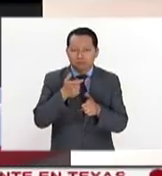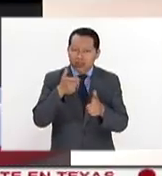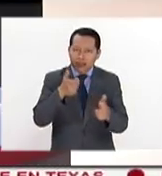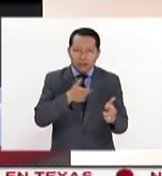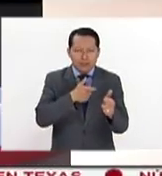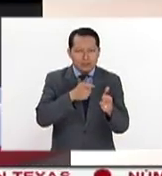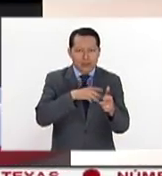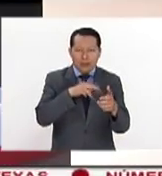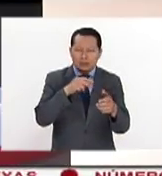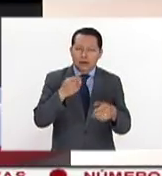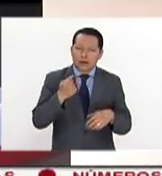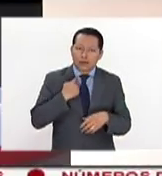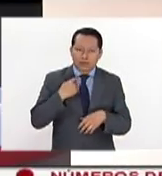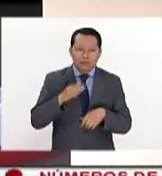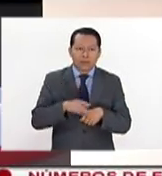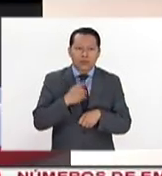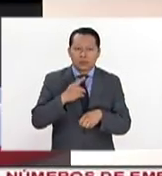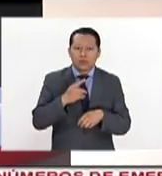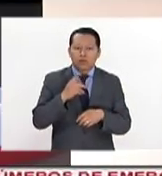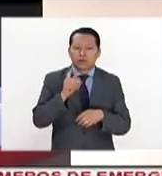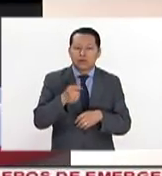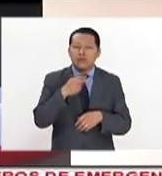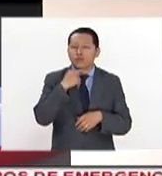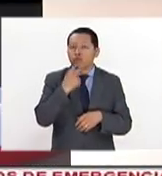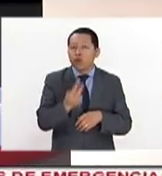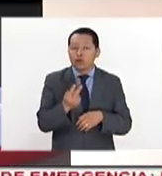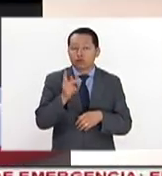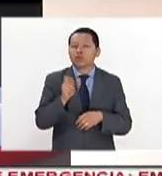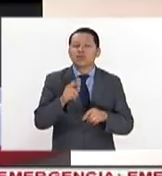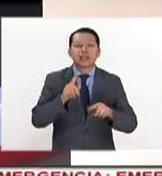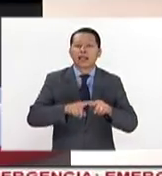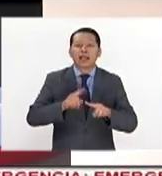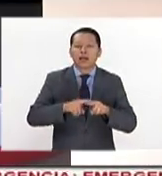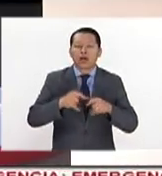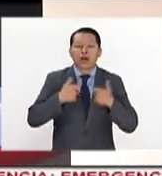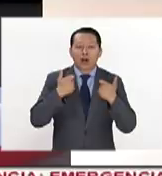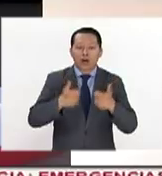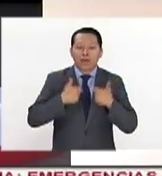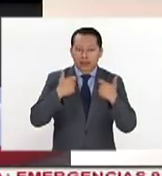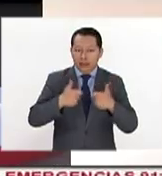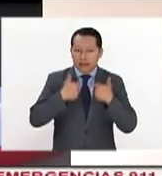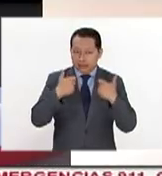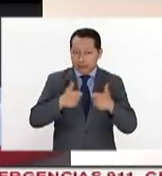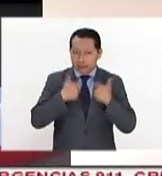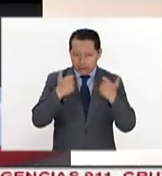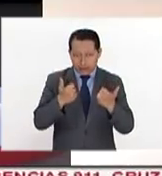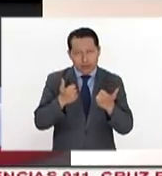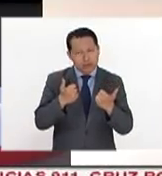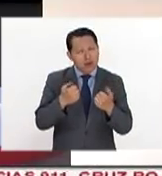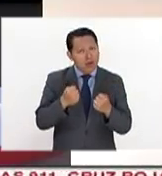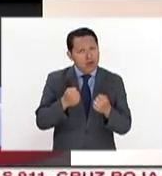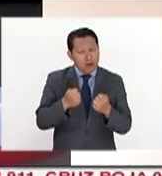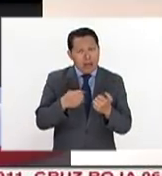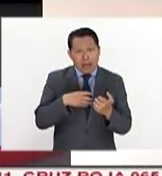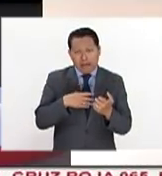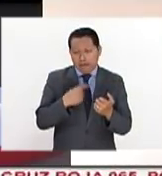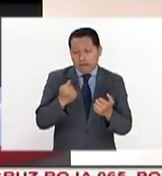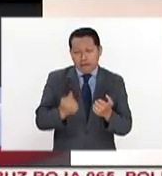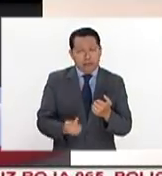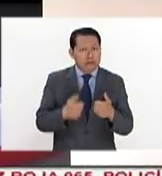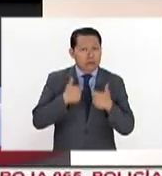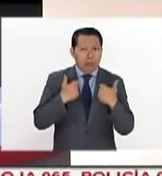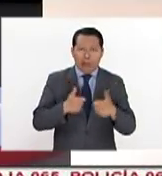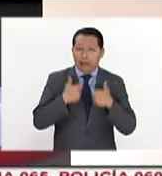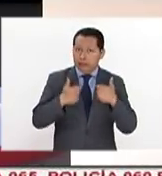masacre, ya que la voz ha sido tomada por los jóvenes. Ellos están jóvenes y muy jóvenes, que están siendo